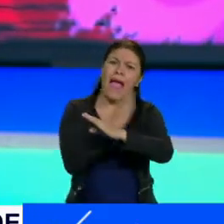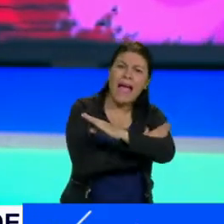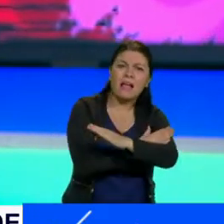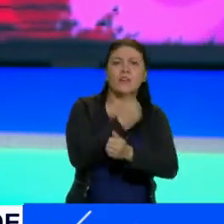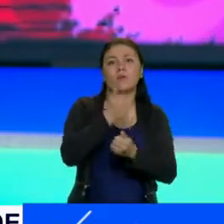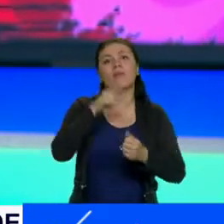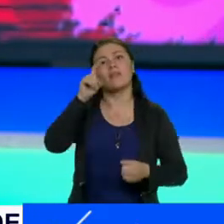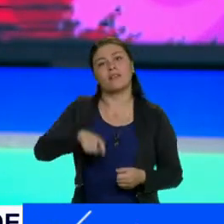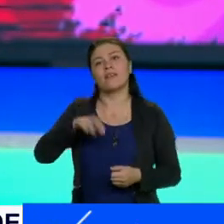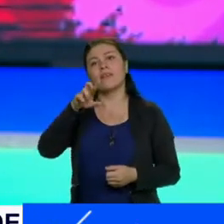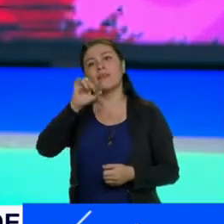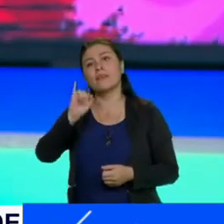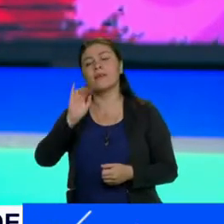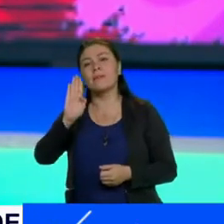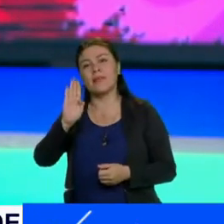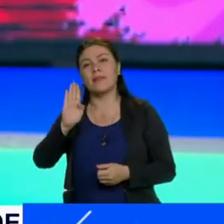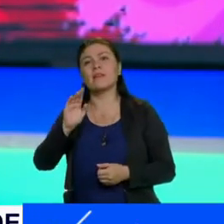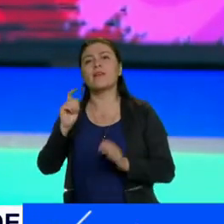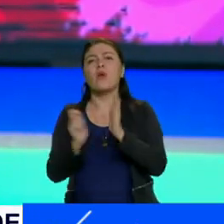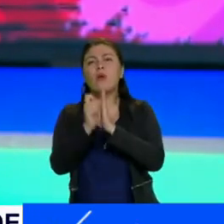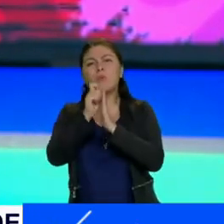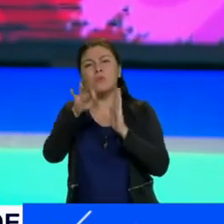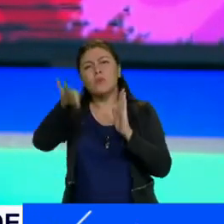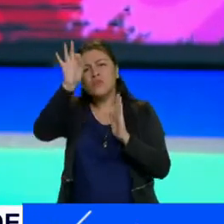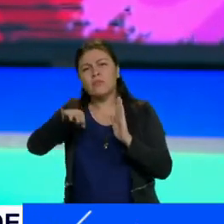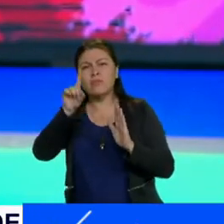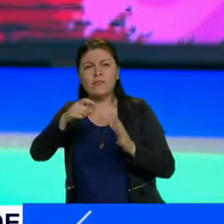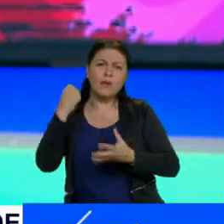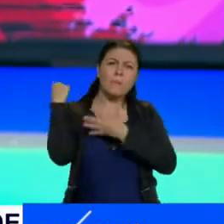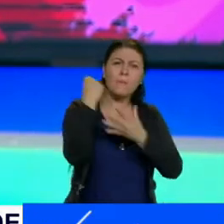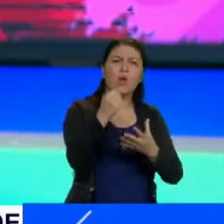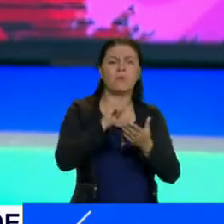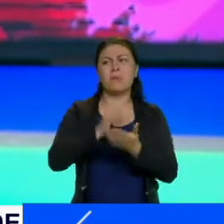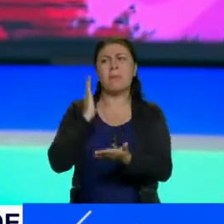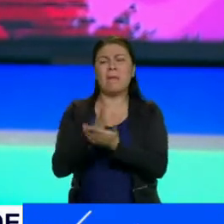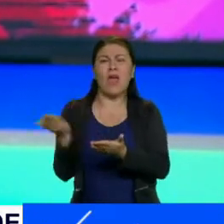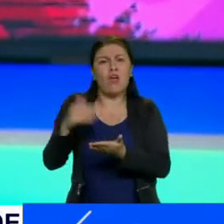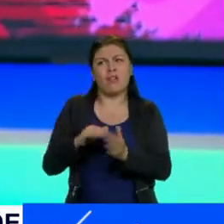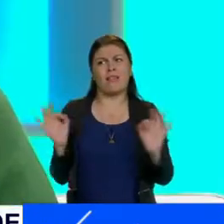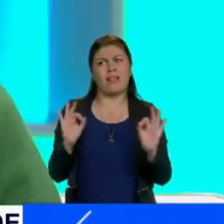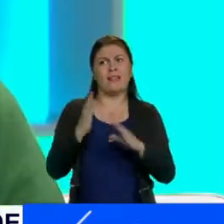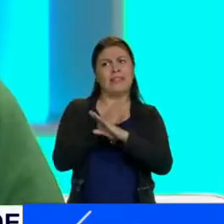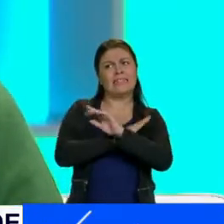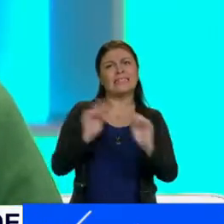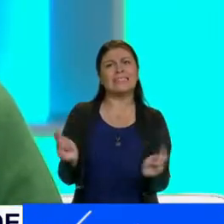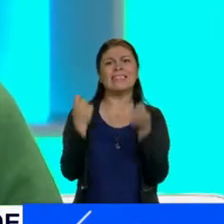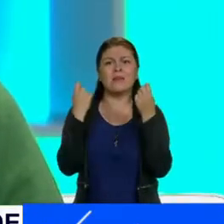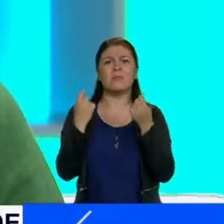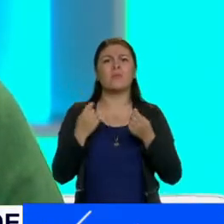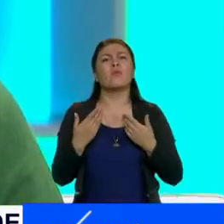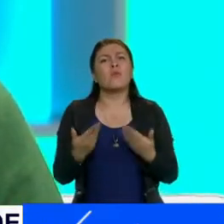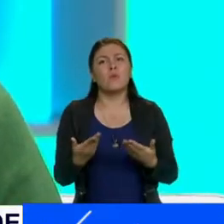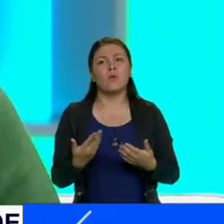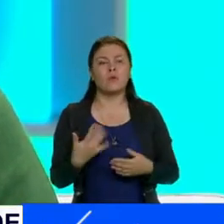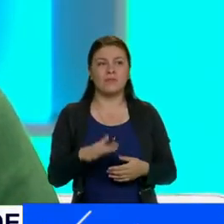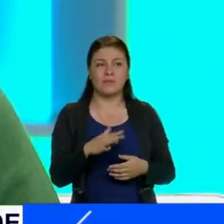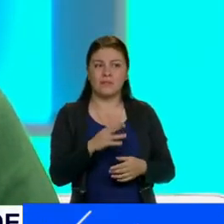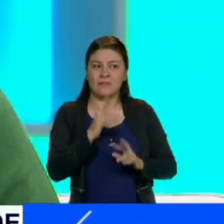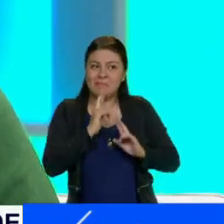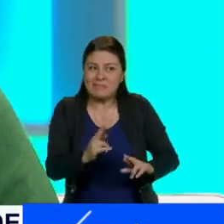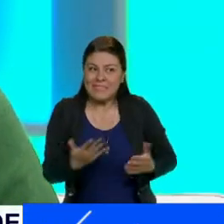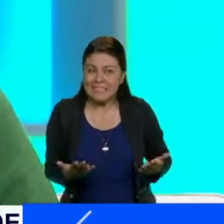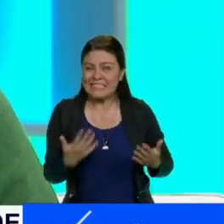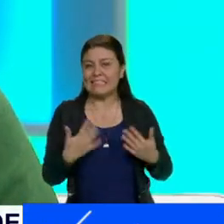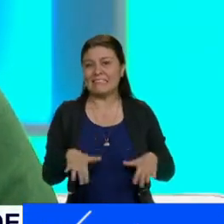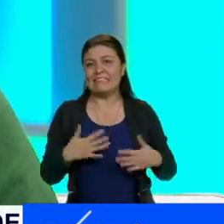PIB? ¿Cuántos puntos del PIB tendría que invertir Colombia para que esto no vuelva a pasar? Eso también es difícil de saber, pero